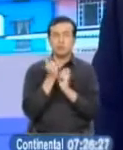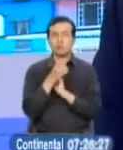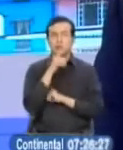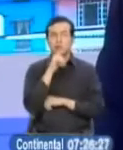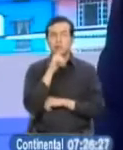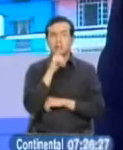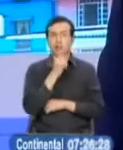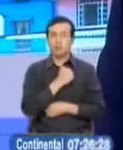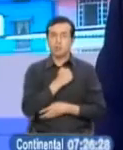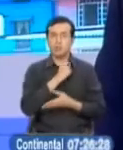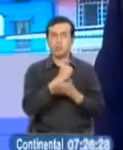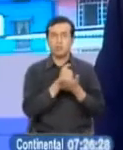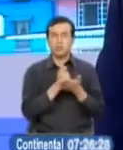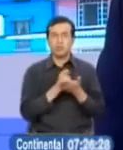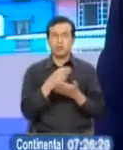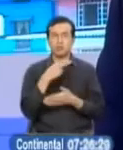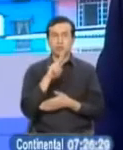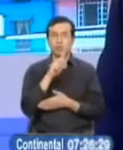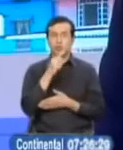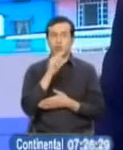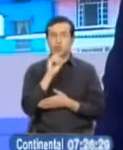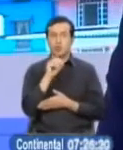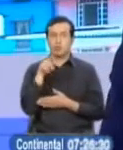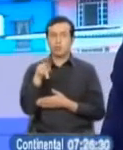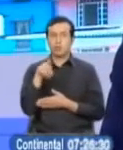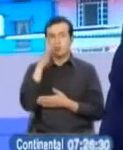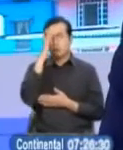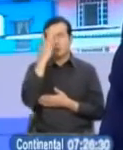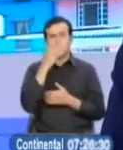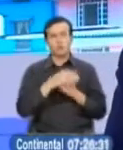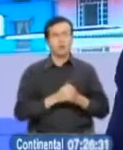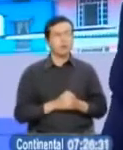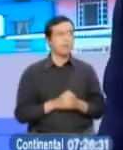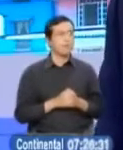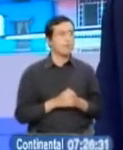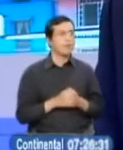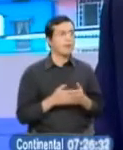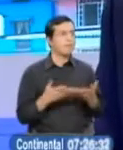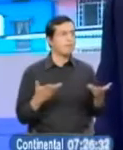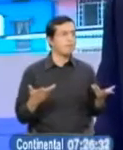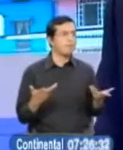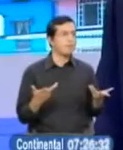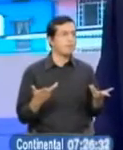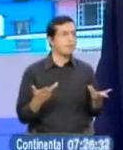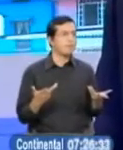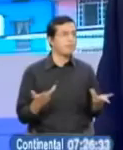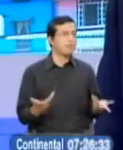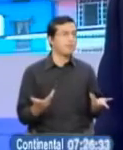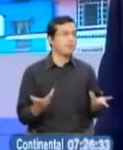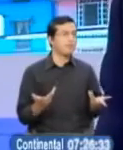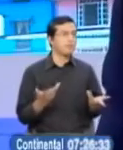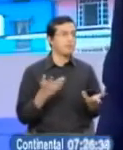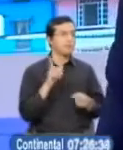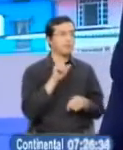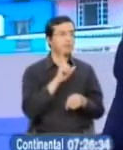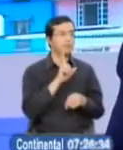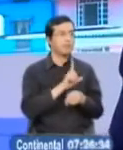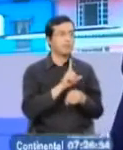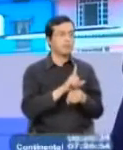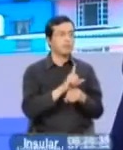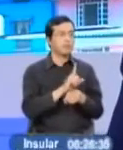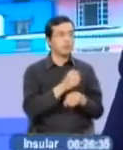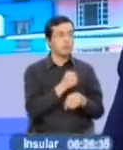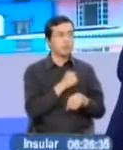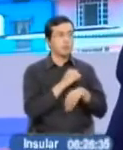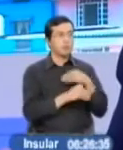quien diseña la planta, que es UOP. ¿Por qué motivo? Son motivos que el licenciante, el dueño del